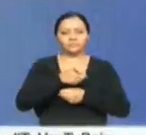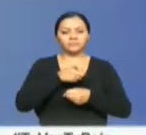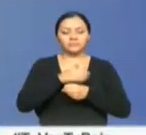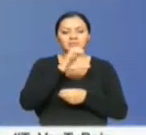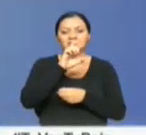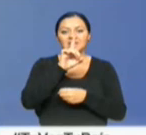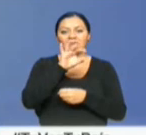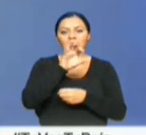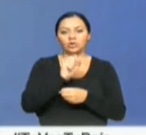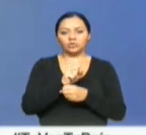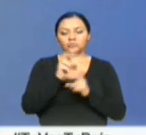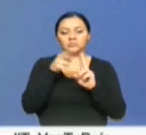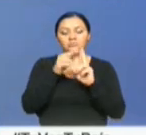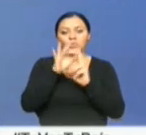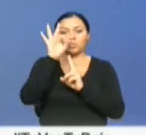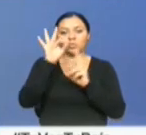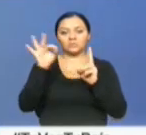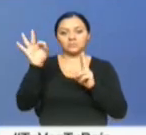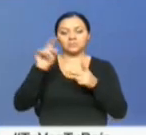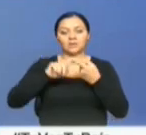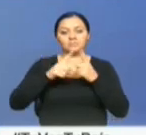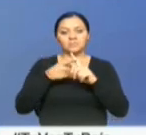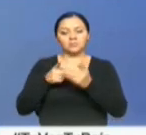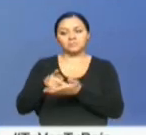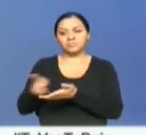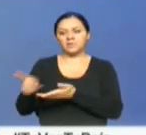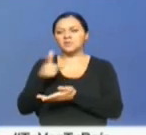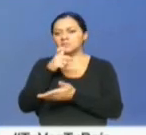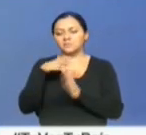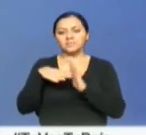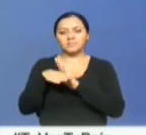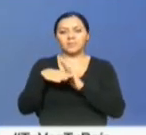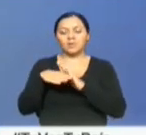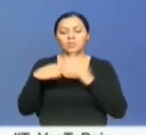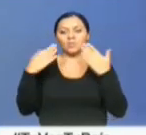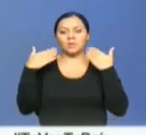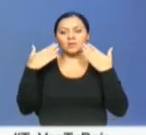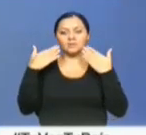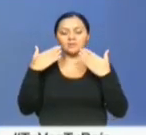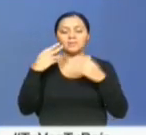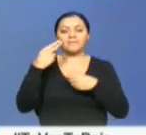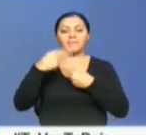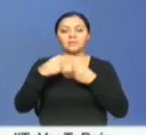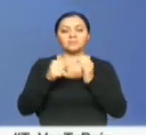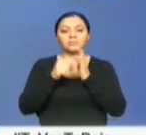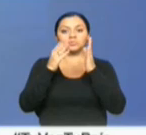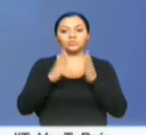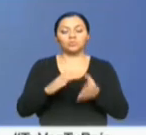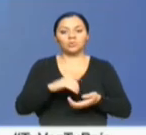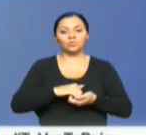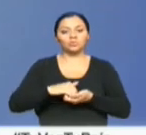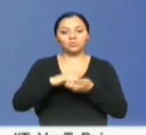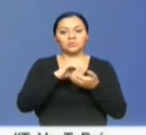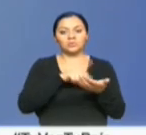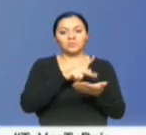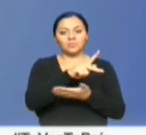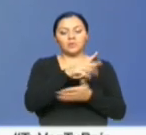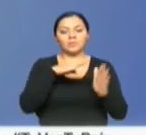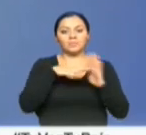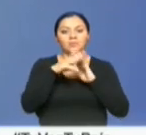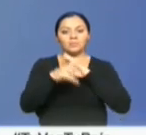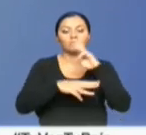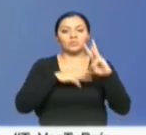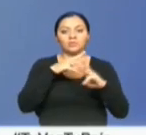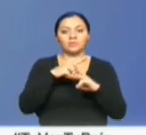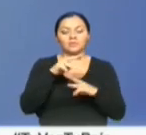Libercosta, relacionada al Banco de Guayaquil y la ONG Participación Ciudadana, financiada por la USAID, Banco Mundial, NED y